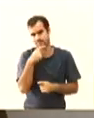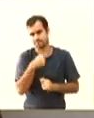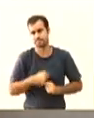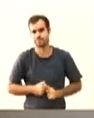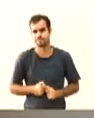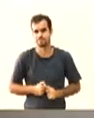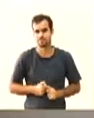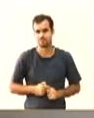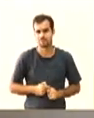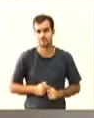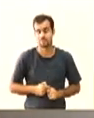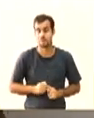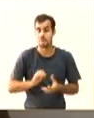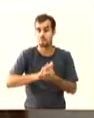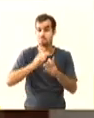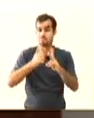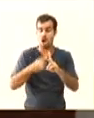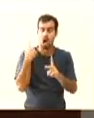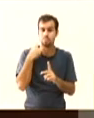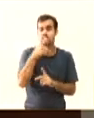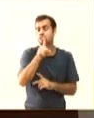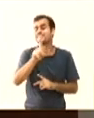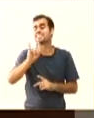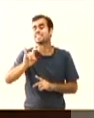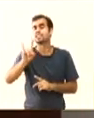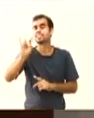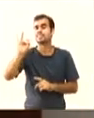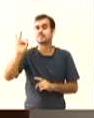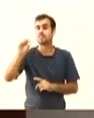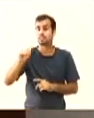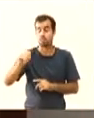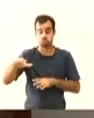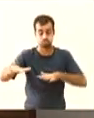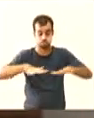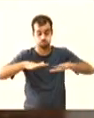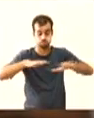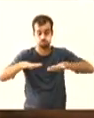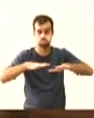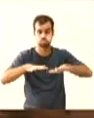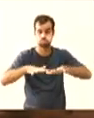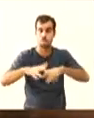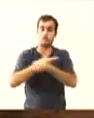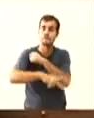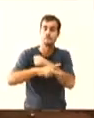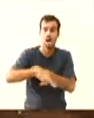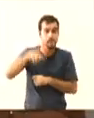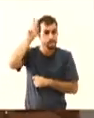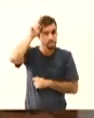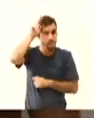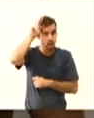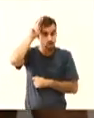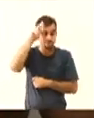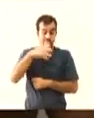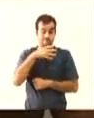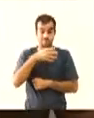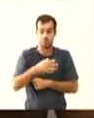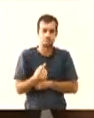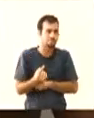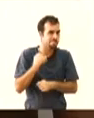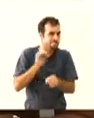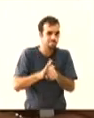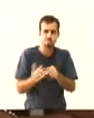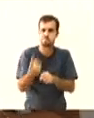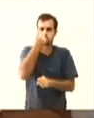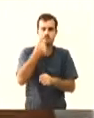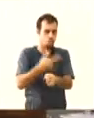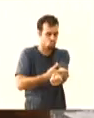por ejemplo, aquel mayo de 1970, cuando luego de un fuerte terremoto ocurrido en Perú, nuestro líder histórico fue el primero en donar su